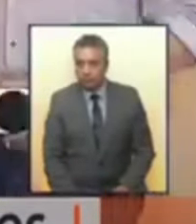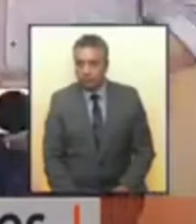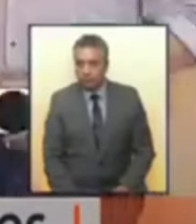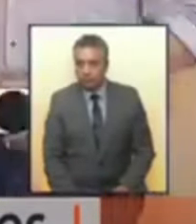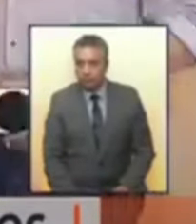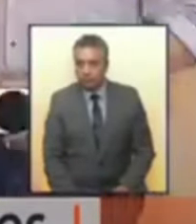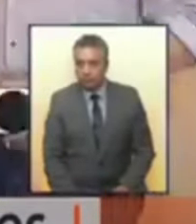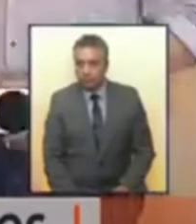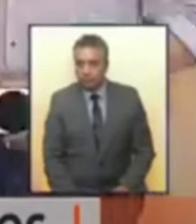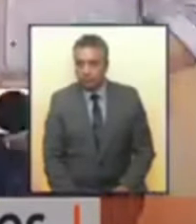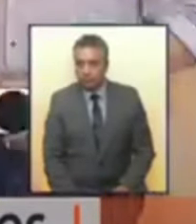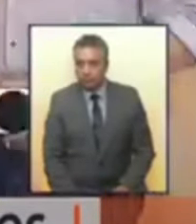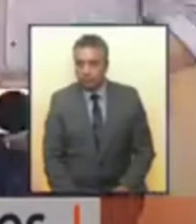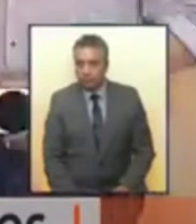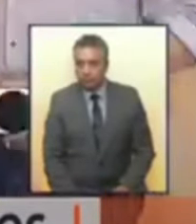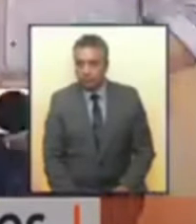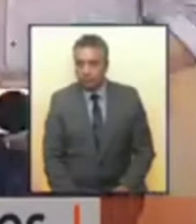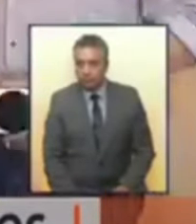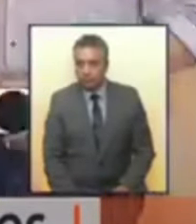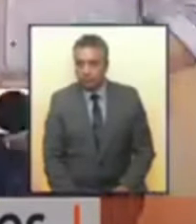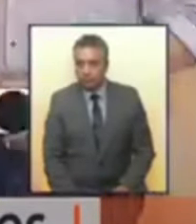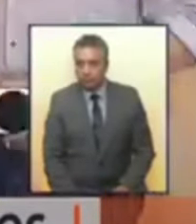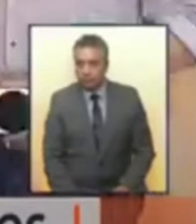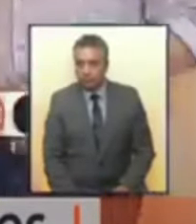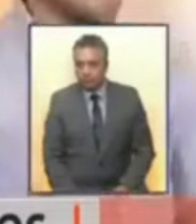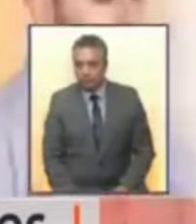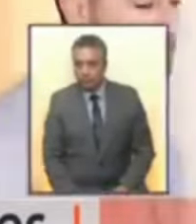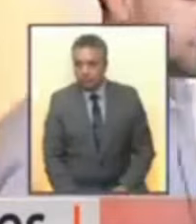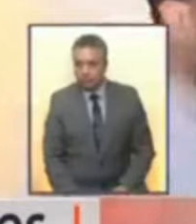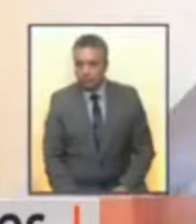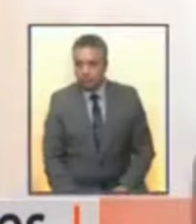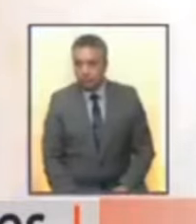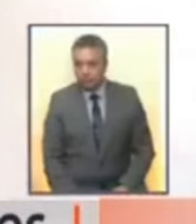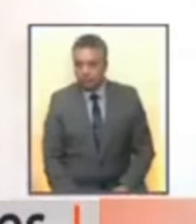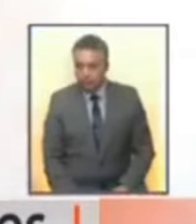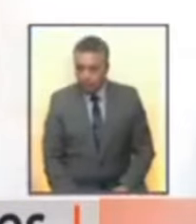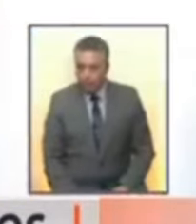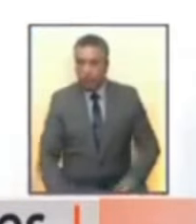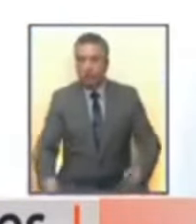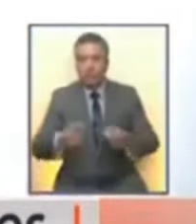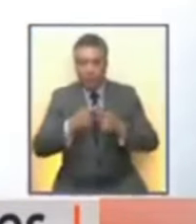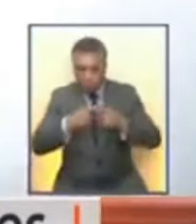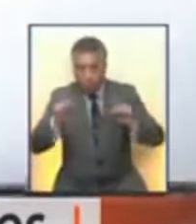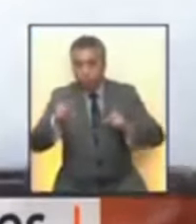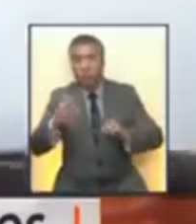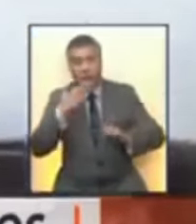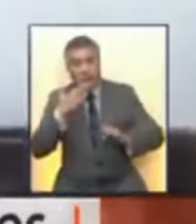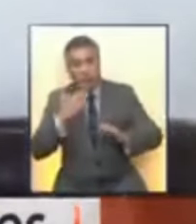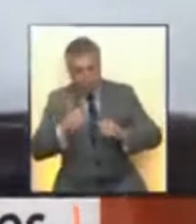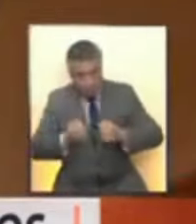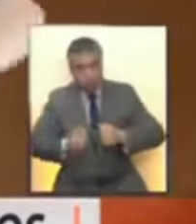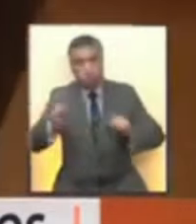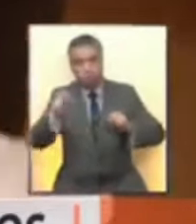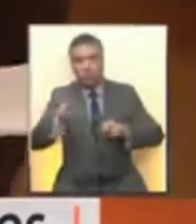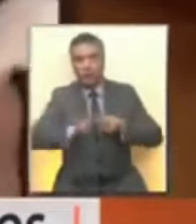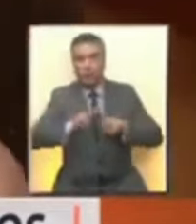La interfaz parece buena, tipo, va rápido con los movimientos que hizo. Otro producto que ha triunfado en el mercado lo hizo